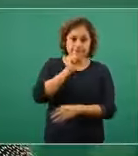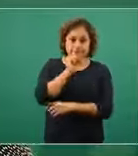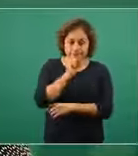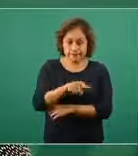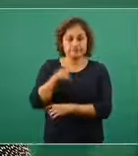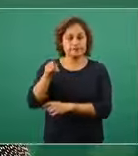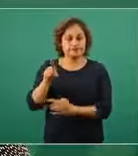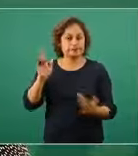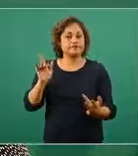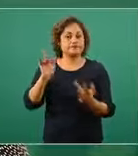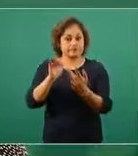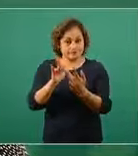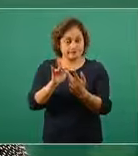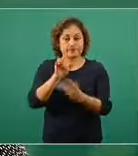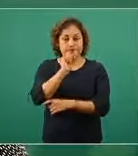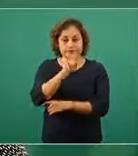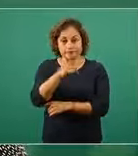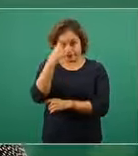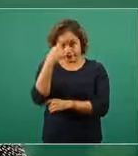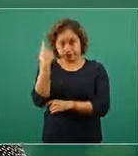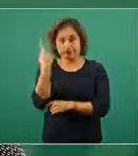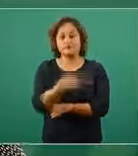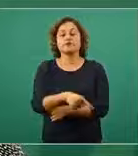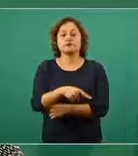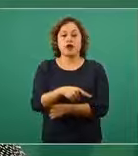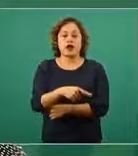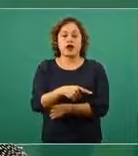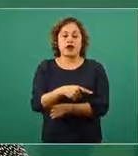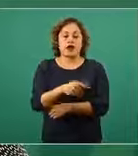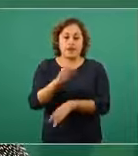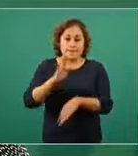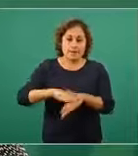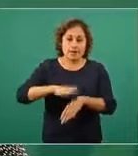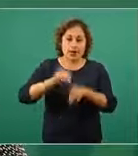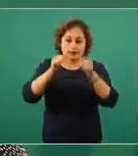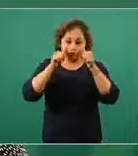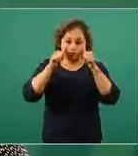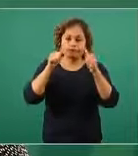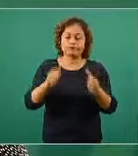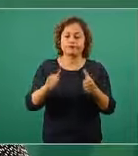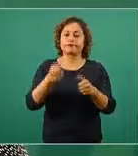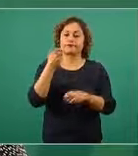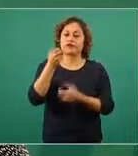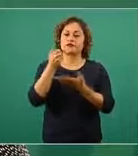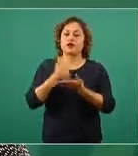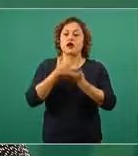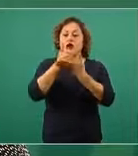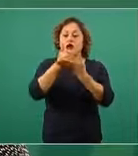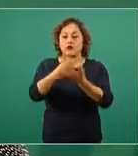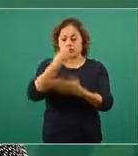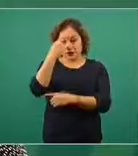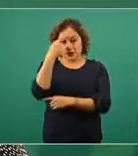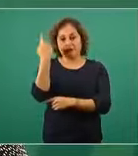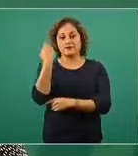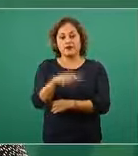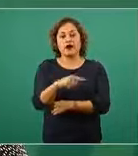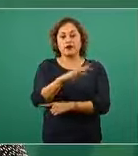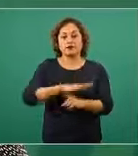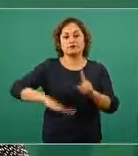enlaces que se reforzarán y que inclusivamente nos va a permitir llegar a cada uno de